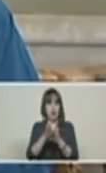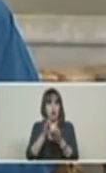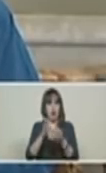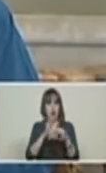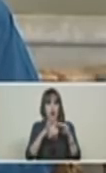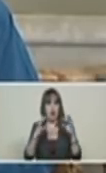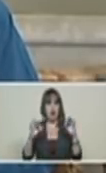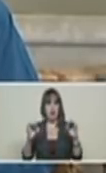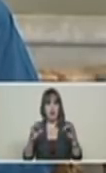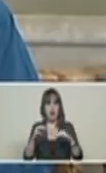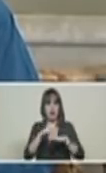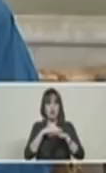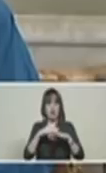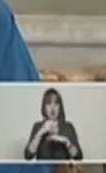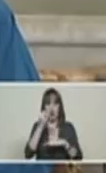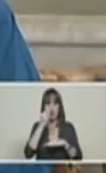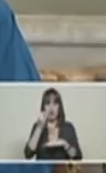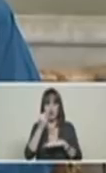CLAC, ministro de Alimentación.